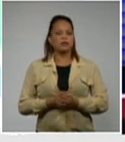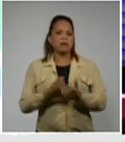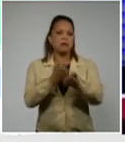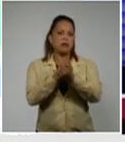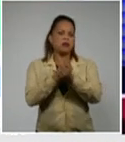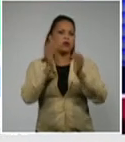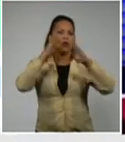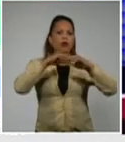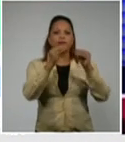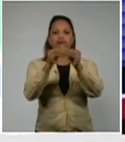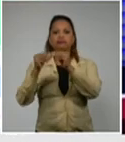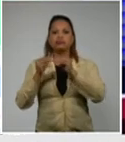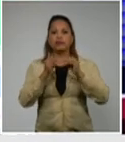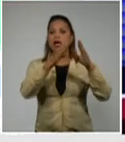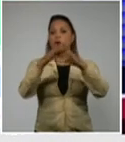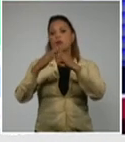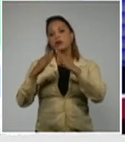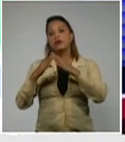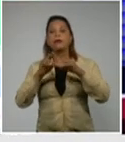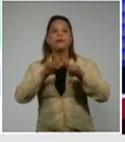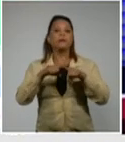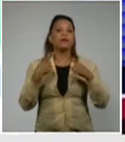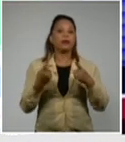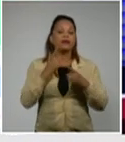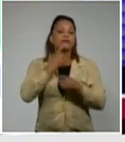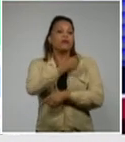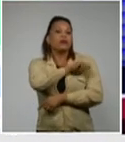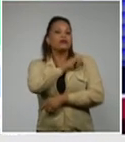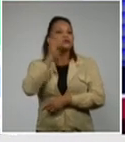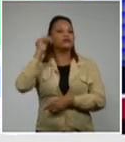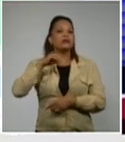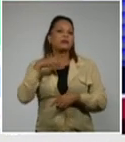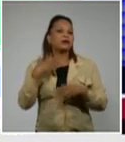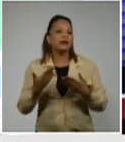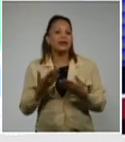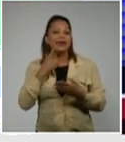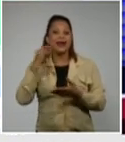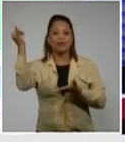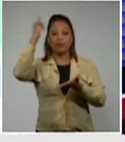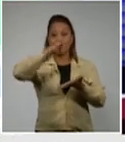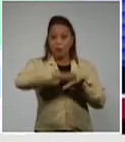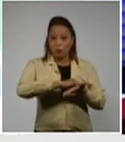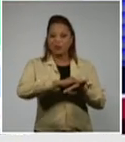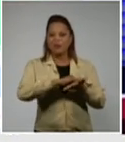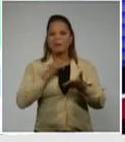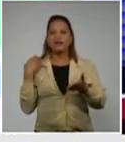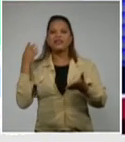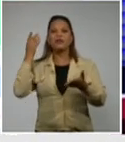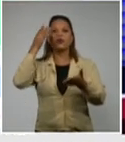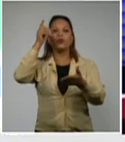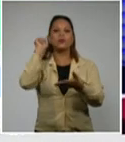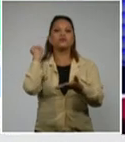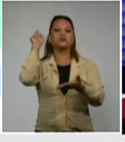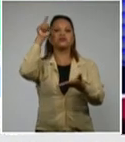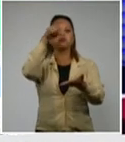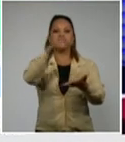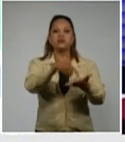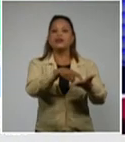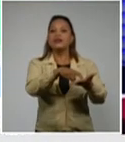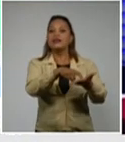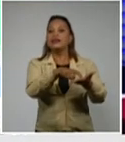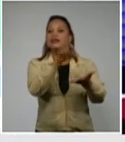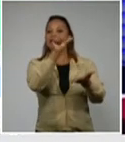comunidad, ya que, como también la población conoce, de los aeropuertos van a un centro de aislamiento hasta que